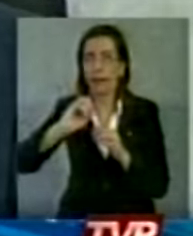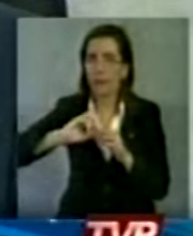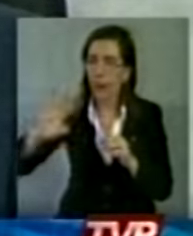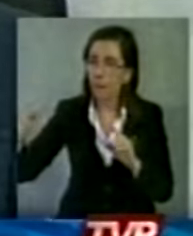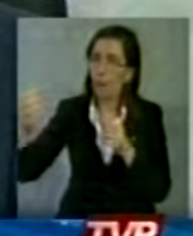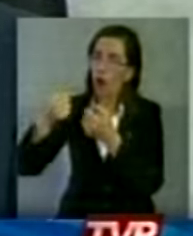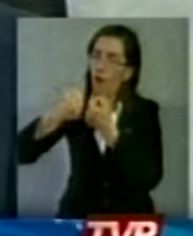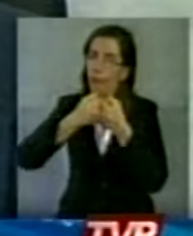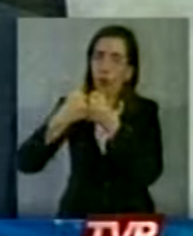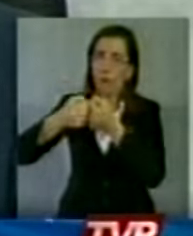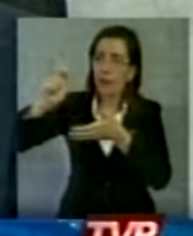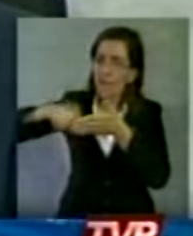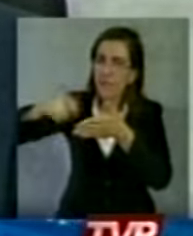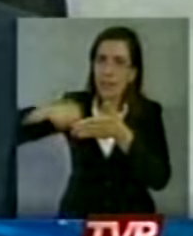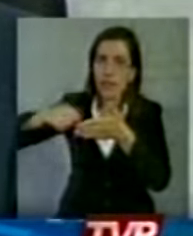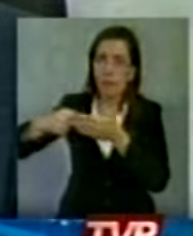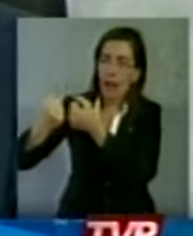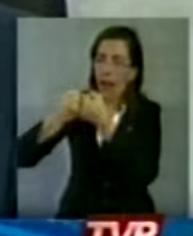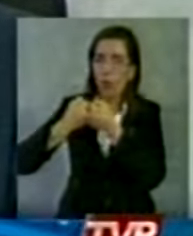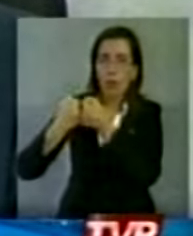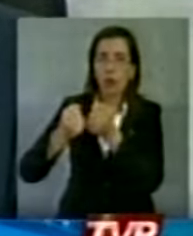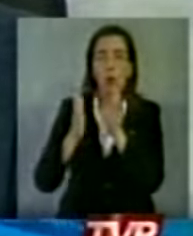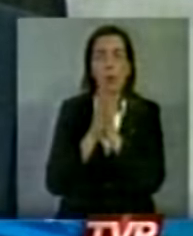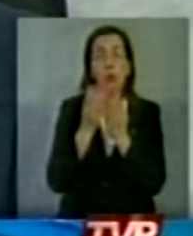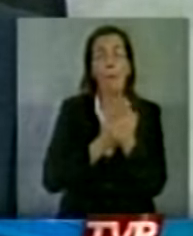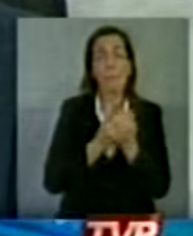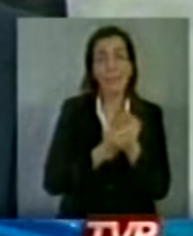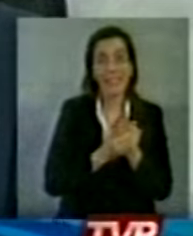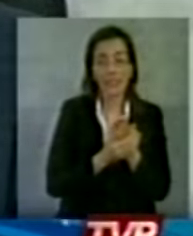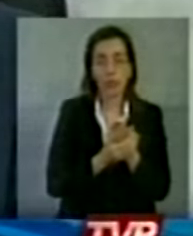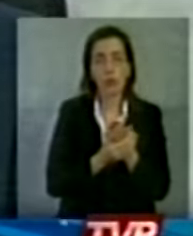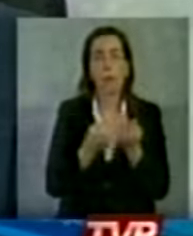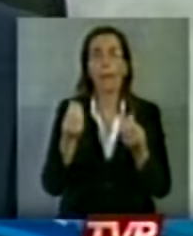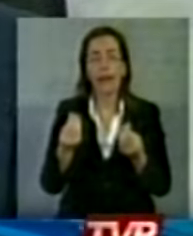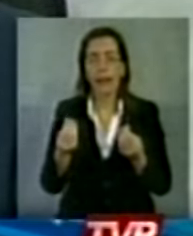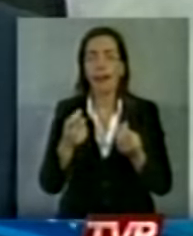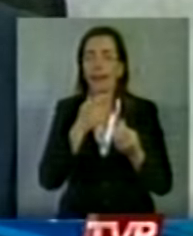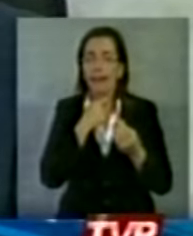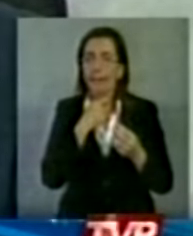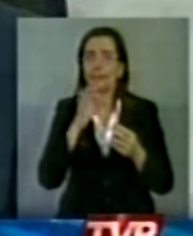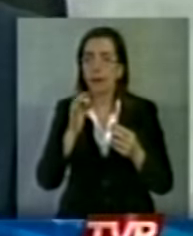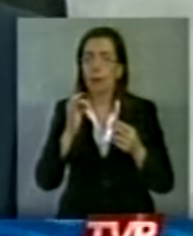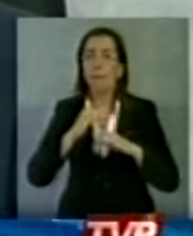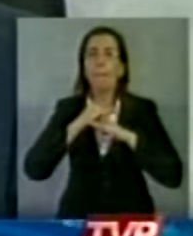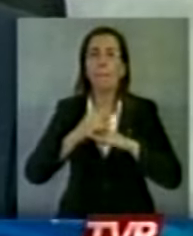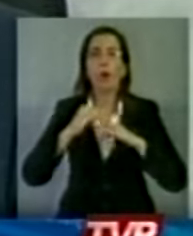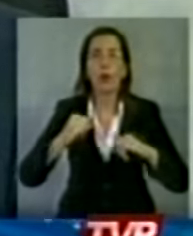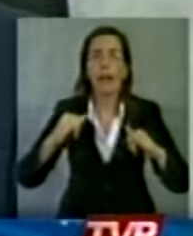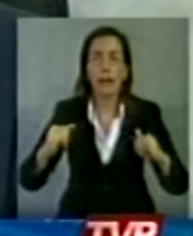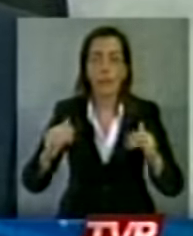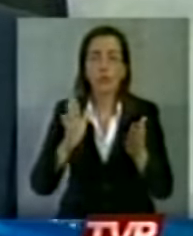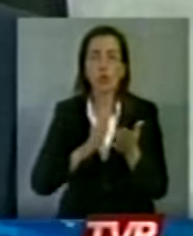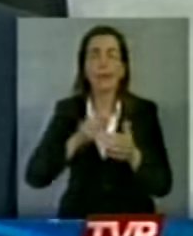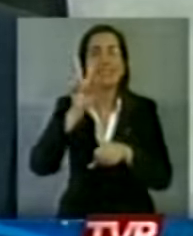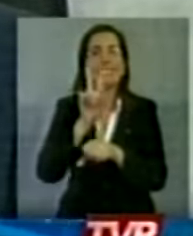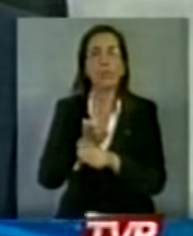firmado convenios de cooperación entre ambos ministerios. Nos proponemos implementar un programa interministerial de seguridad